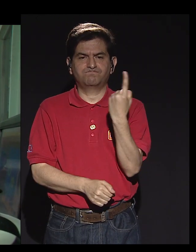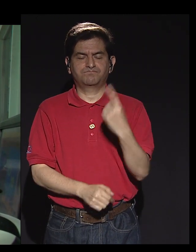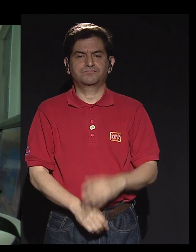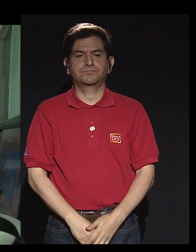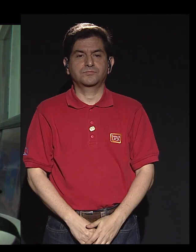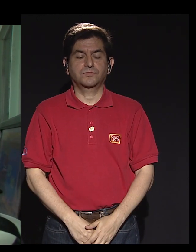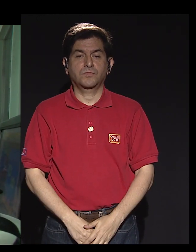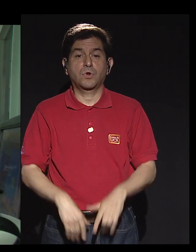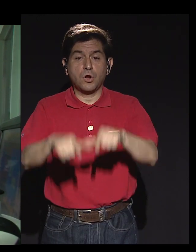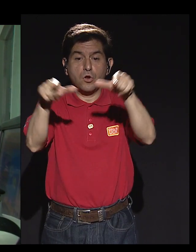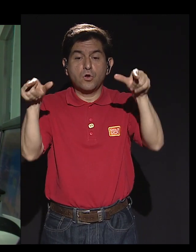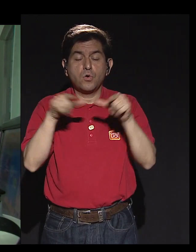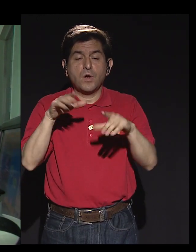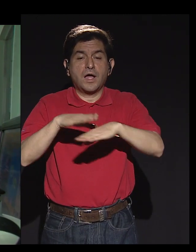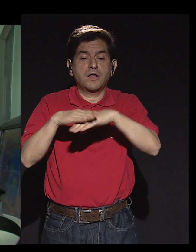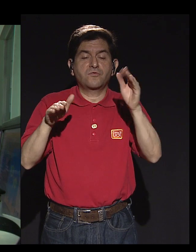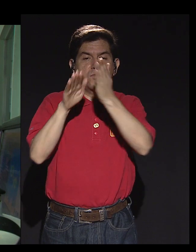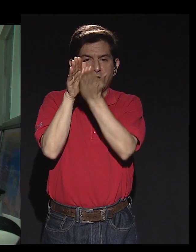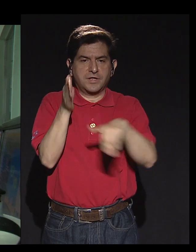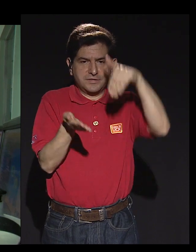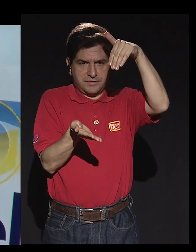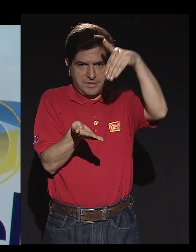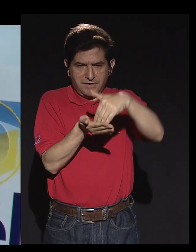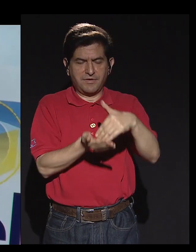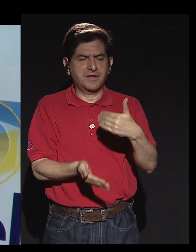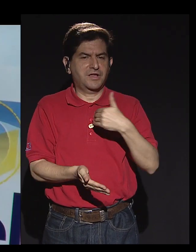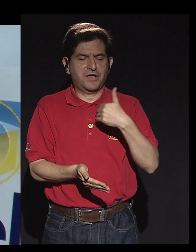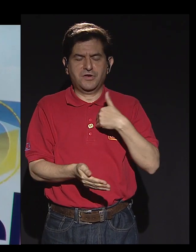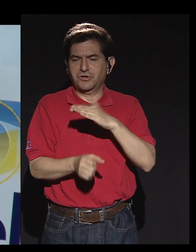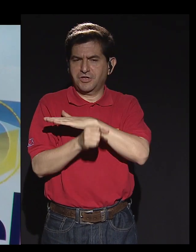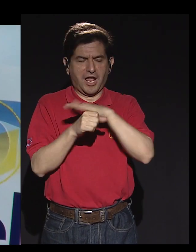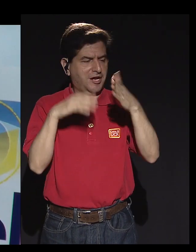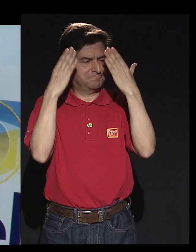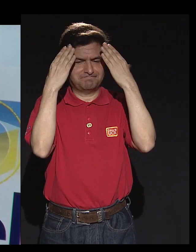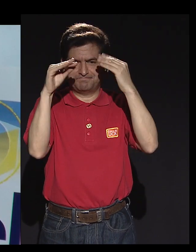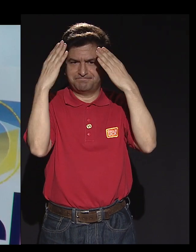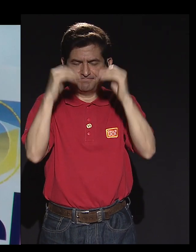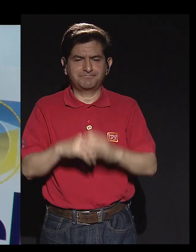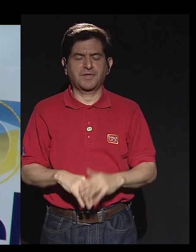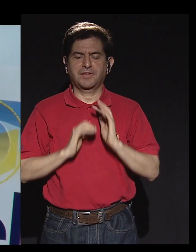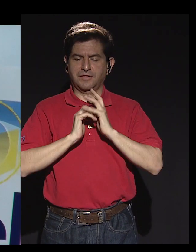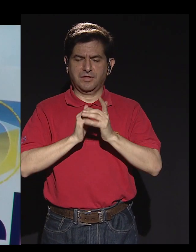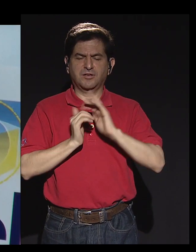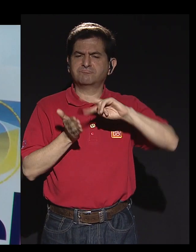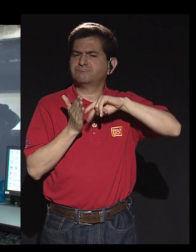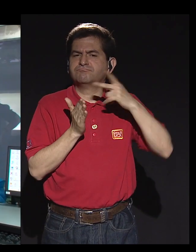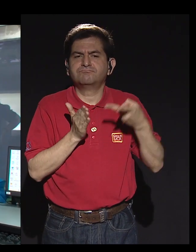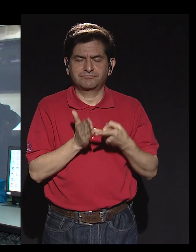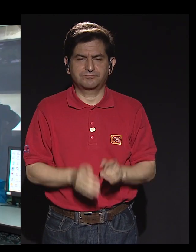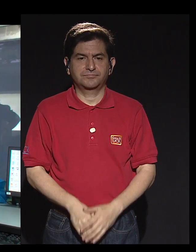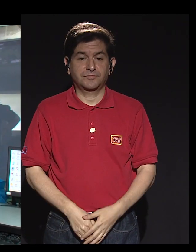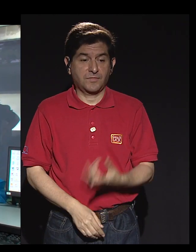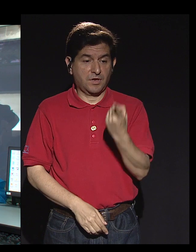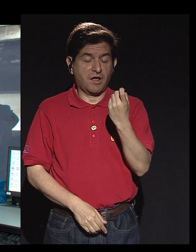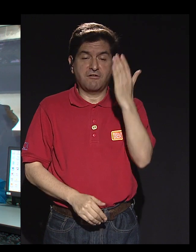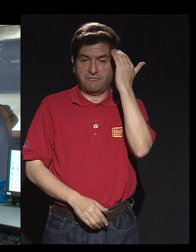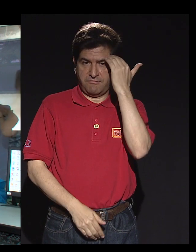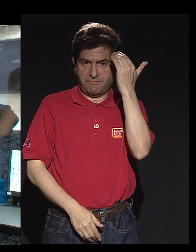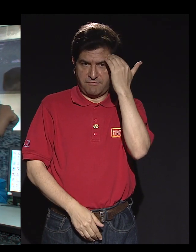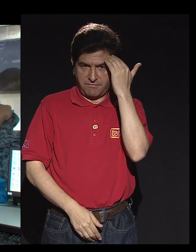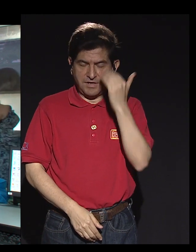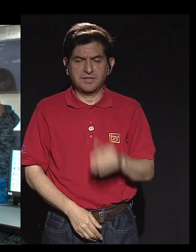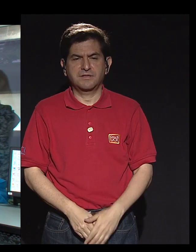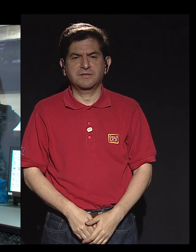metropolitana y su labor suele quedarse allí, por lo que las zonas que están fuera del Valle Central no reciben suficiente información sobre